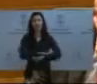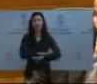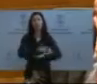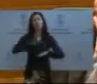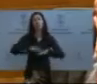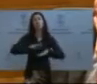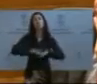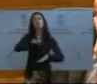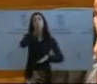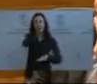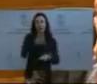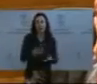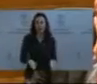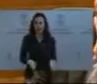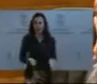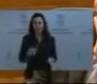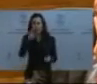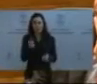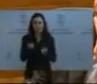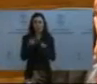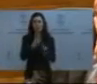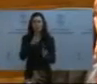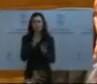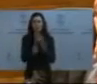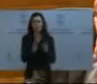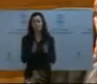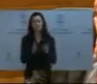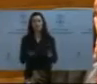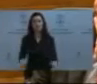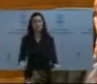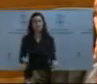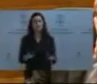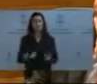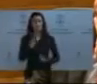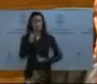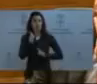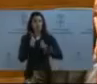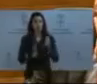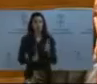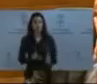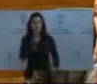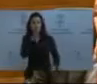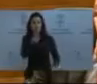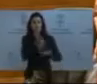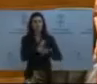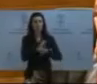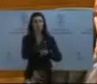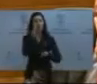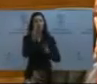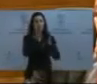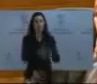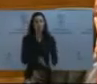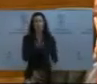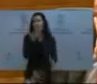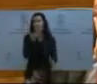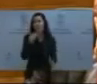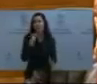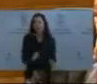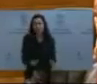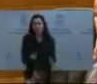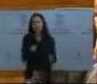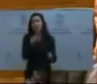saber, no sabemos ni cuántos son los perjudicados. Nos asusta, consejera, escucharla afirmar que desconoce si son